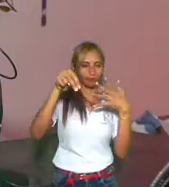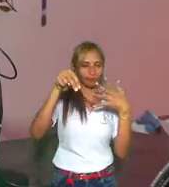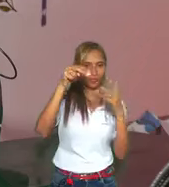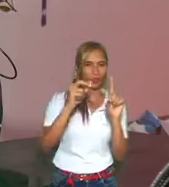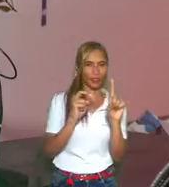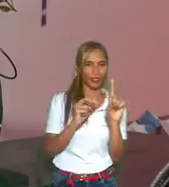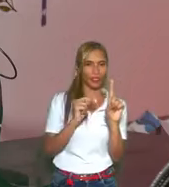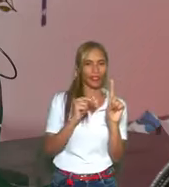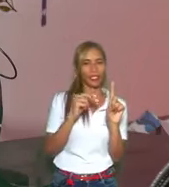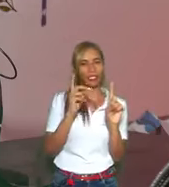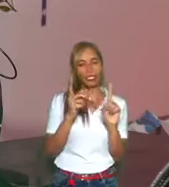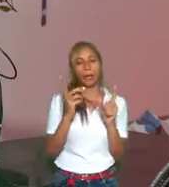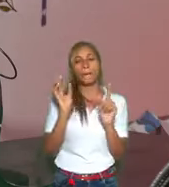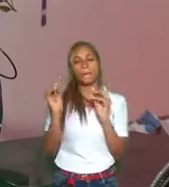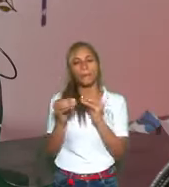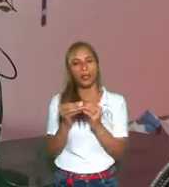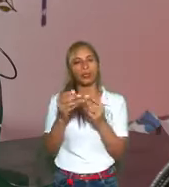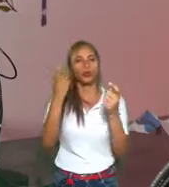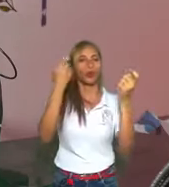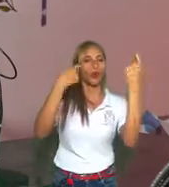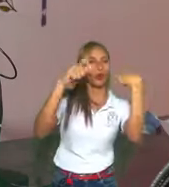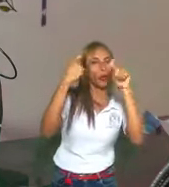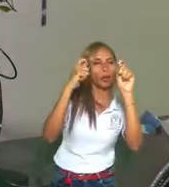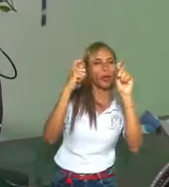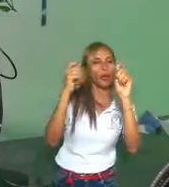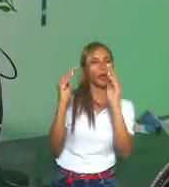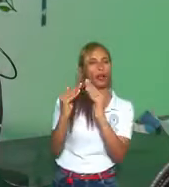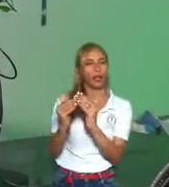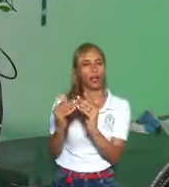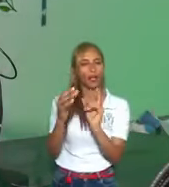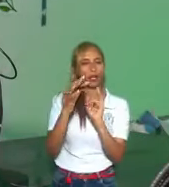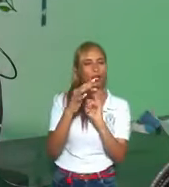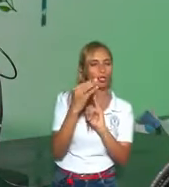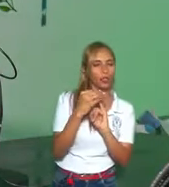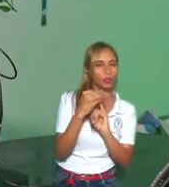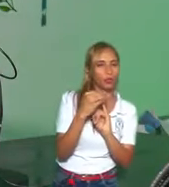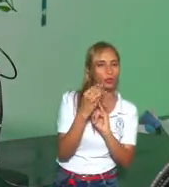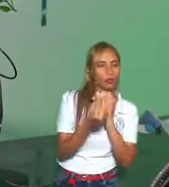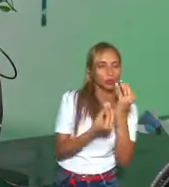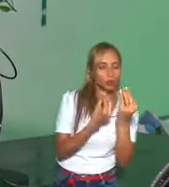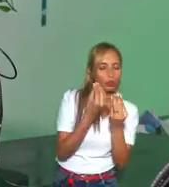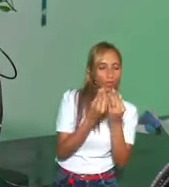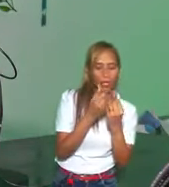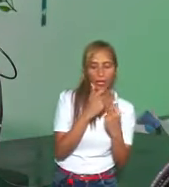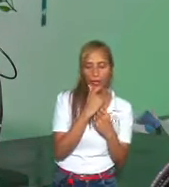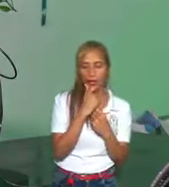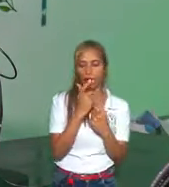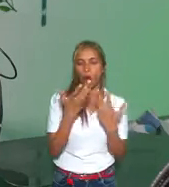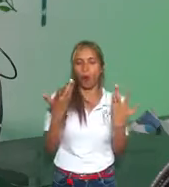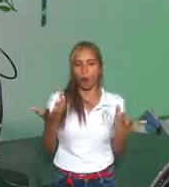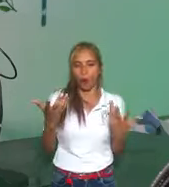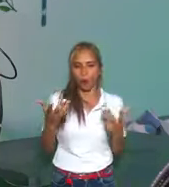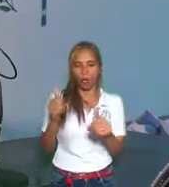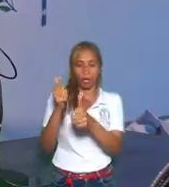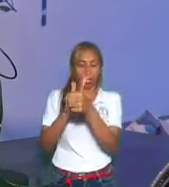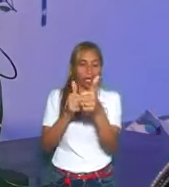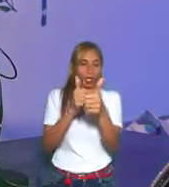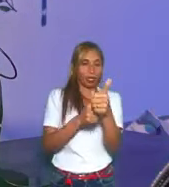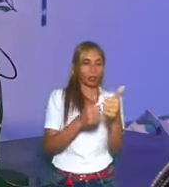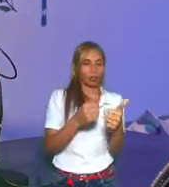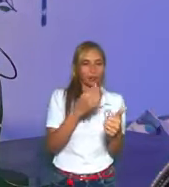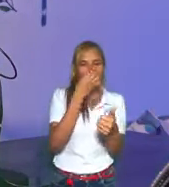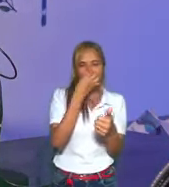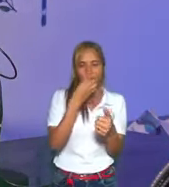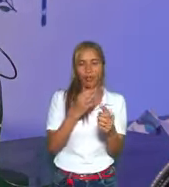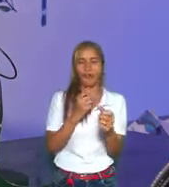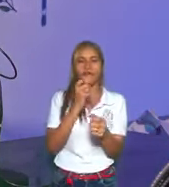industrial. Tenemos unos planes de financiación que tratamos de que se adecúen para cada la facilidad o la adquisición que tiene ese